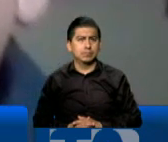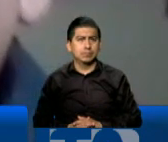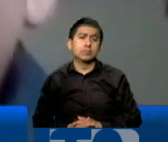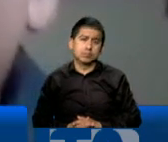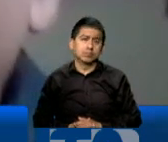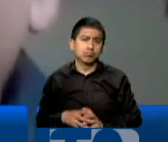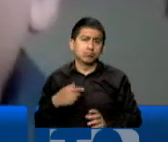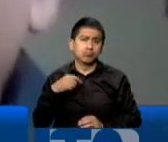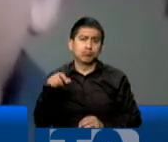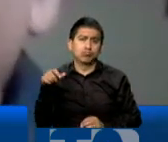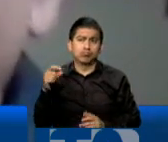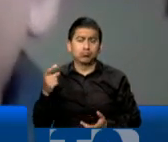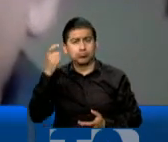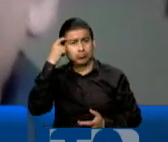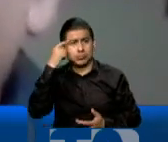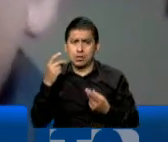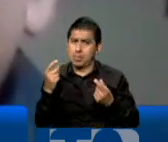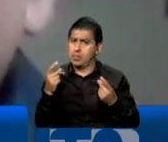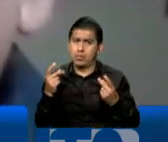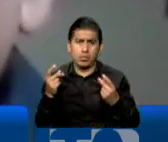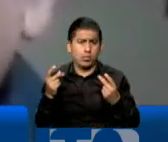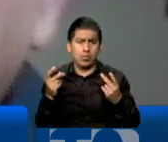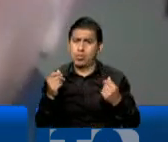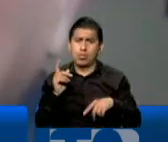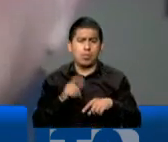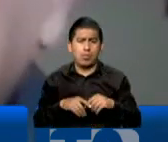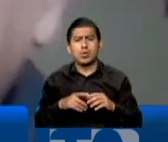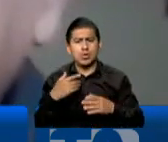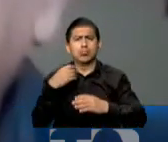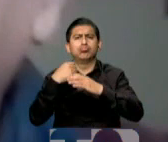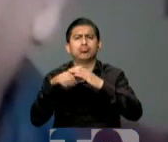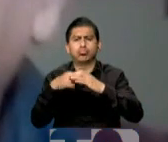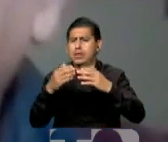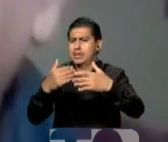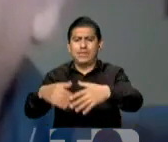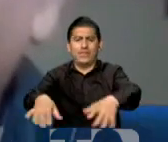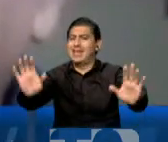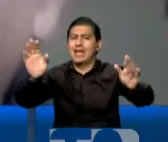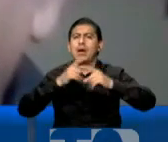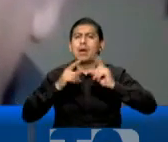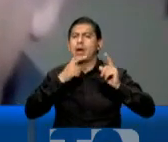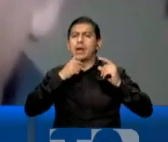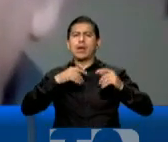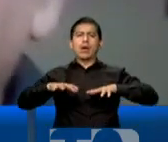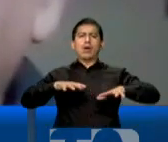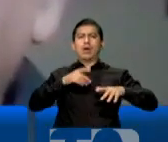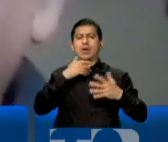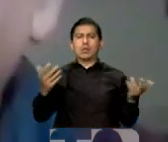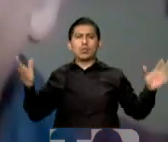preocuparse del asunto porque no puede ser que la obra se termine y que no se puede